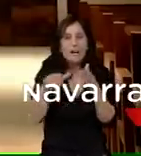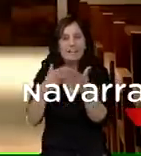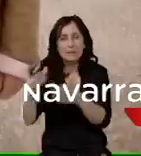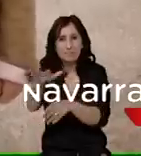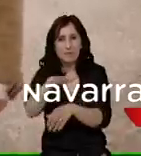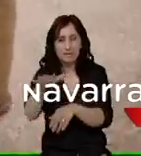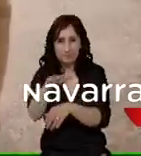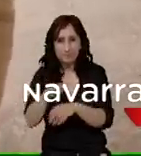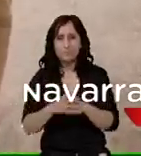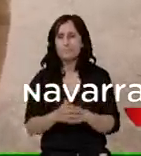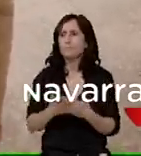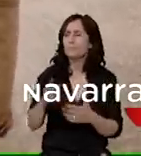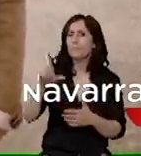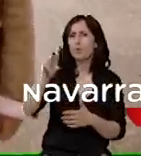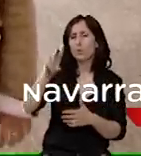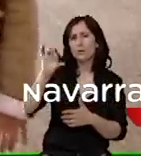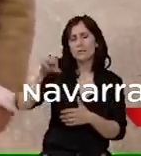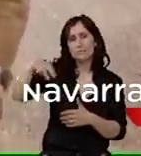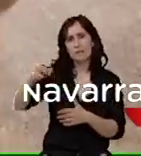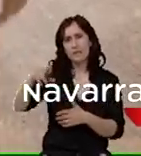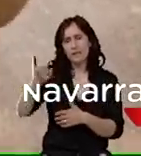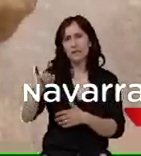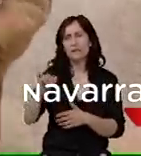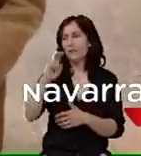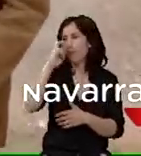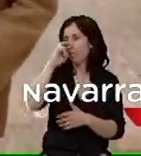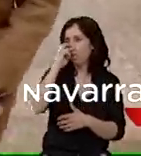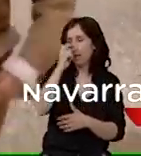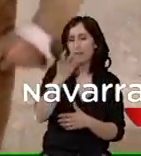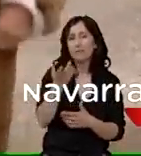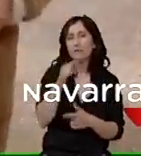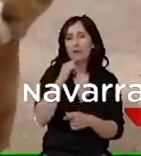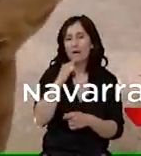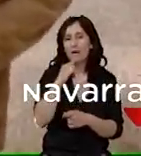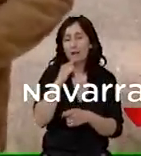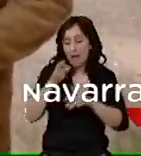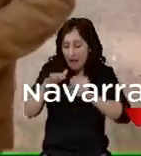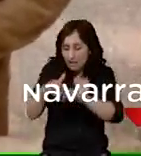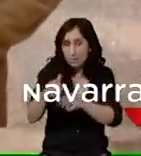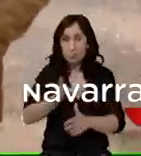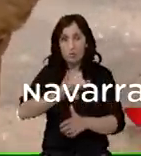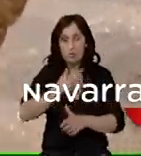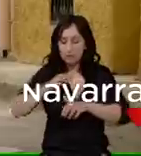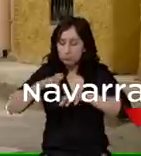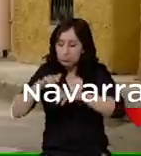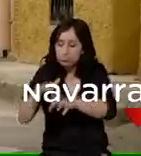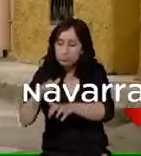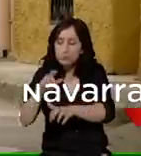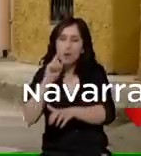dice. Luis Mari, ¿qué otras curiosidades has encontrado revisando el archivo municipal? Pues por ejemplo que la luz